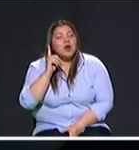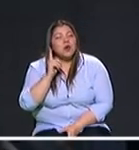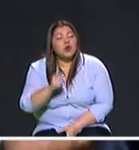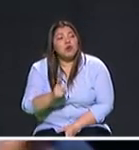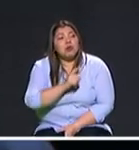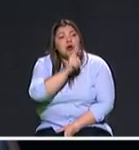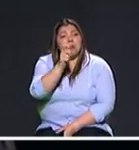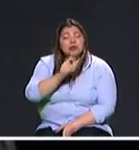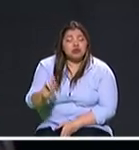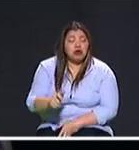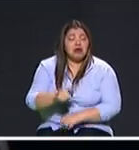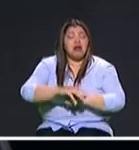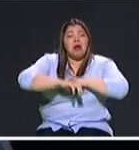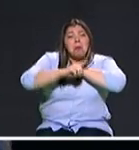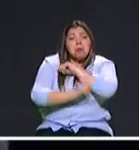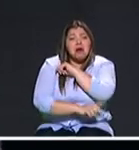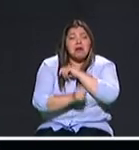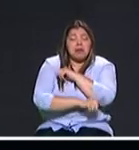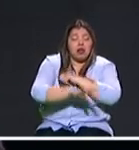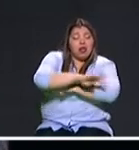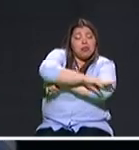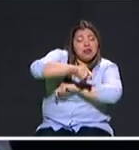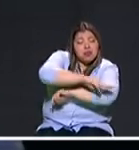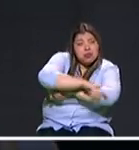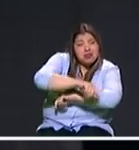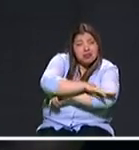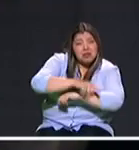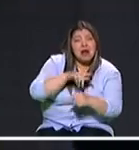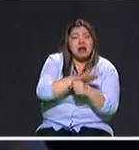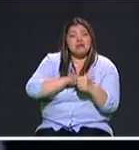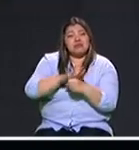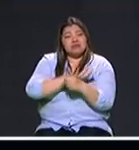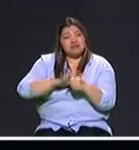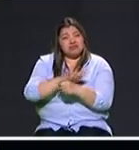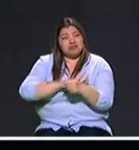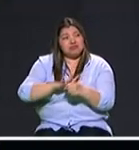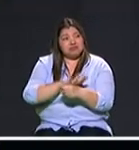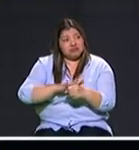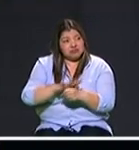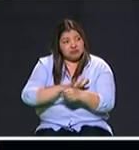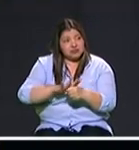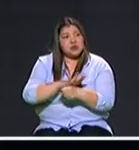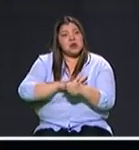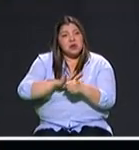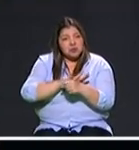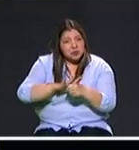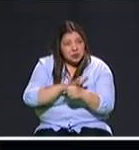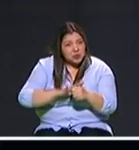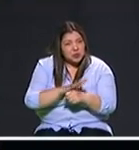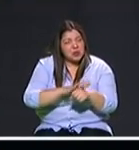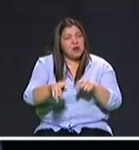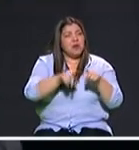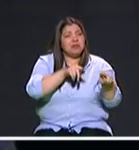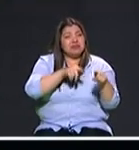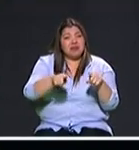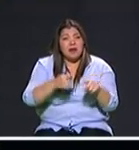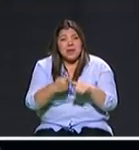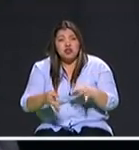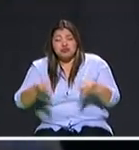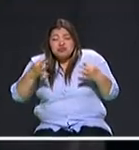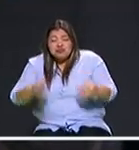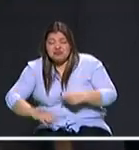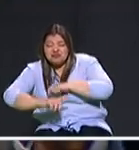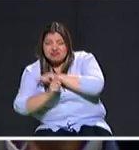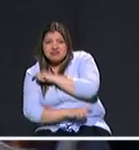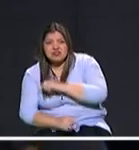de bagatela pero está lleno de ladrones de bagatela y microtráfico pero las grandes estructuras criminales no son realmente tocadas porque no hemos